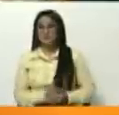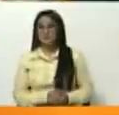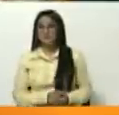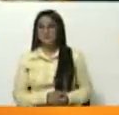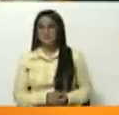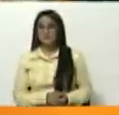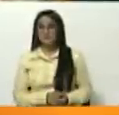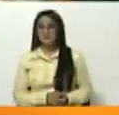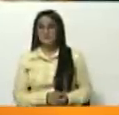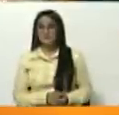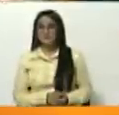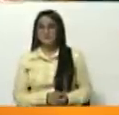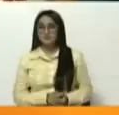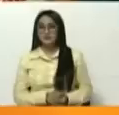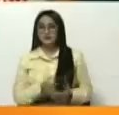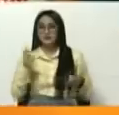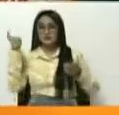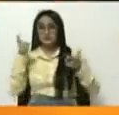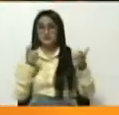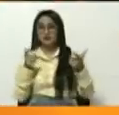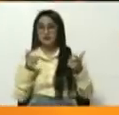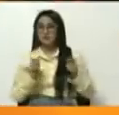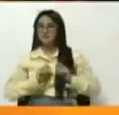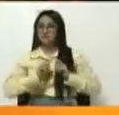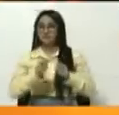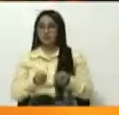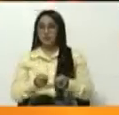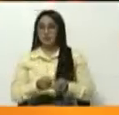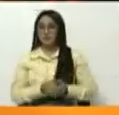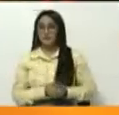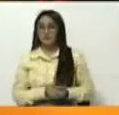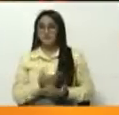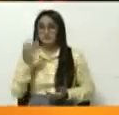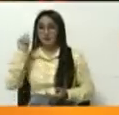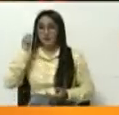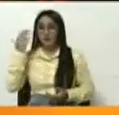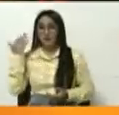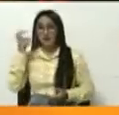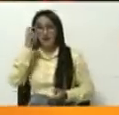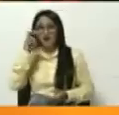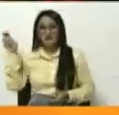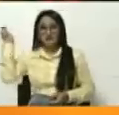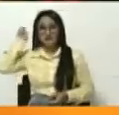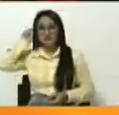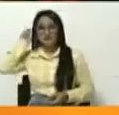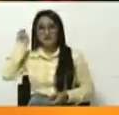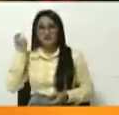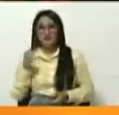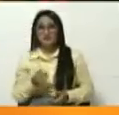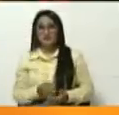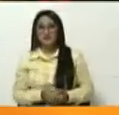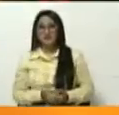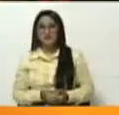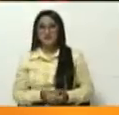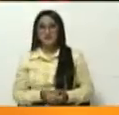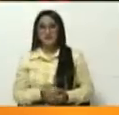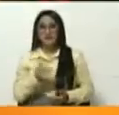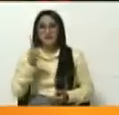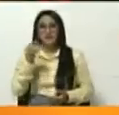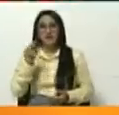El comandante Chávez designó, ¿te acuerdas aquel canciller, Tania?